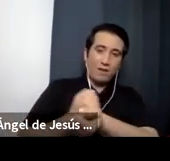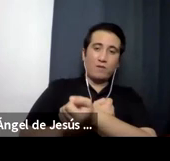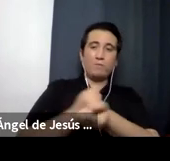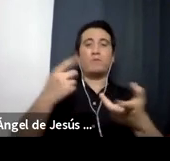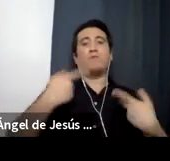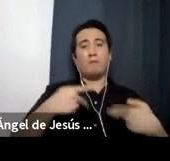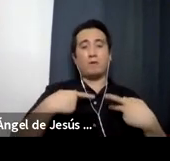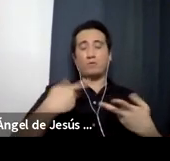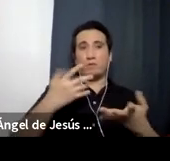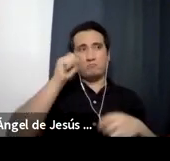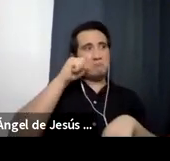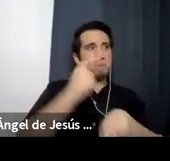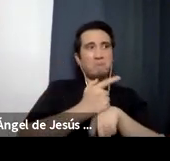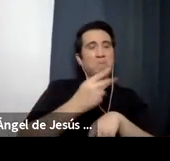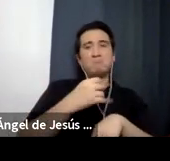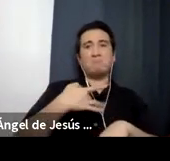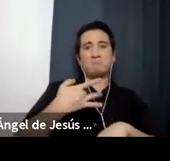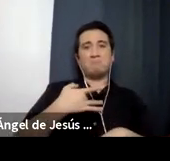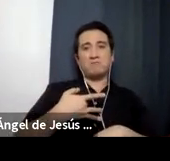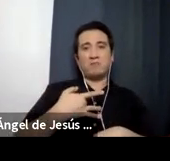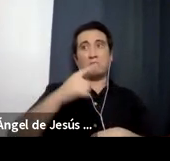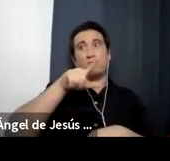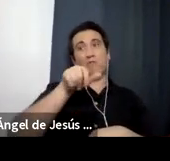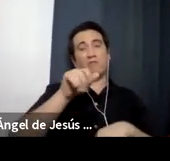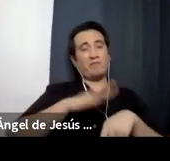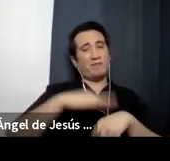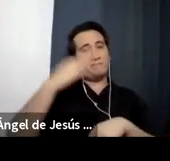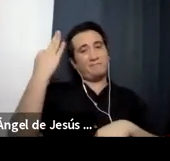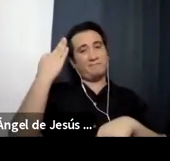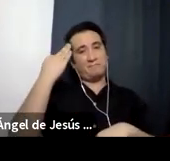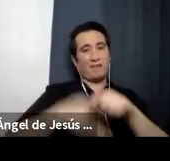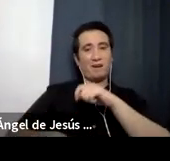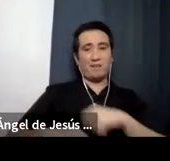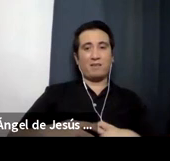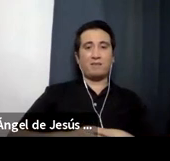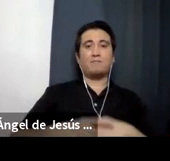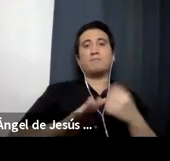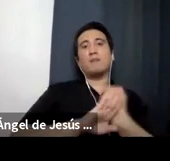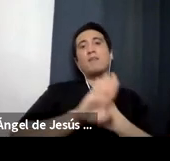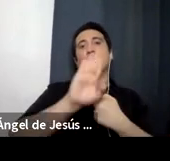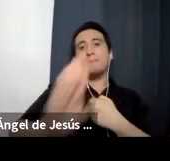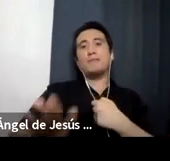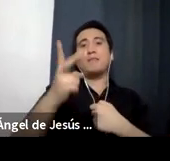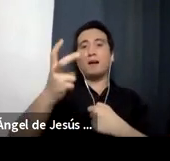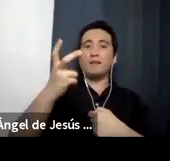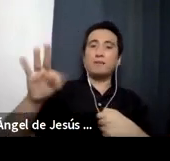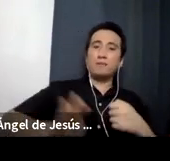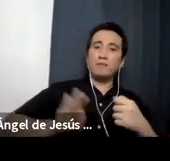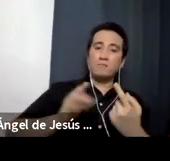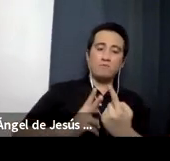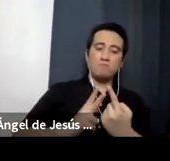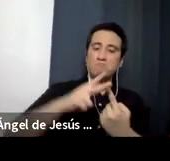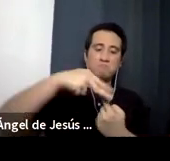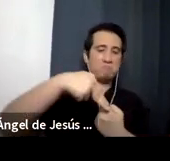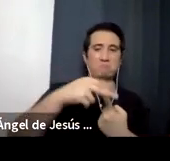no verlo, no sentirlo, ¿no? Hasta que ya es demasiado tarde. Entonces hay que evitar este tipo de corte redondito